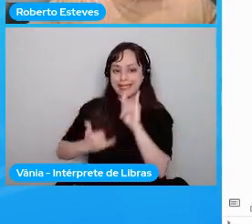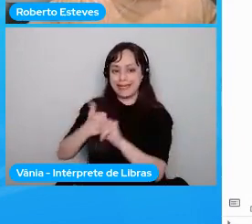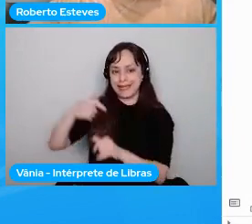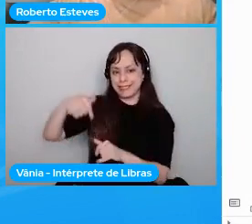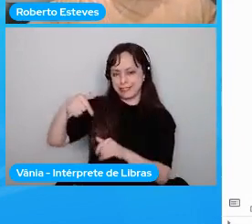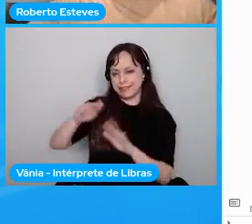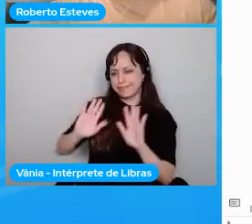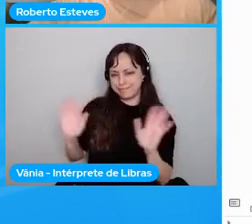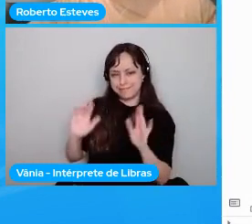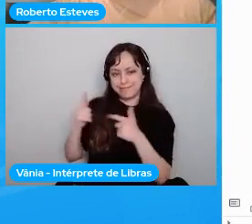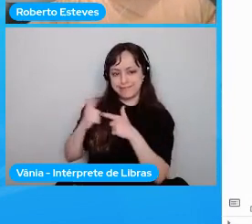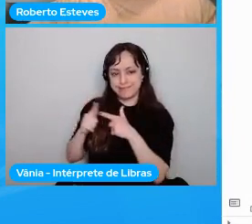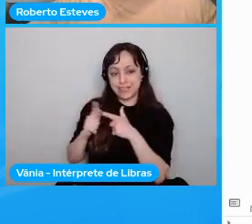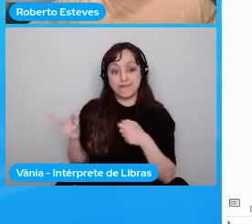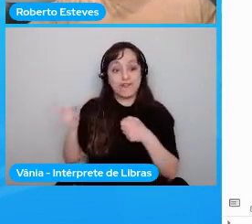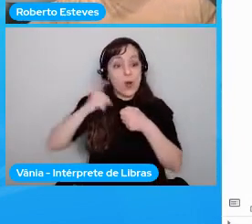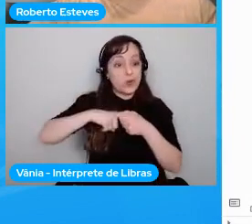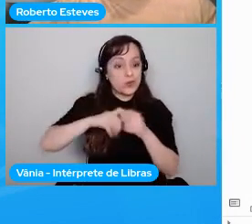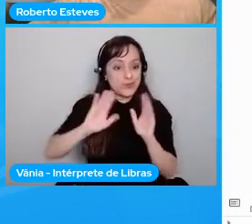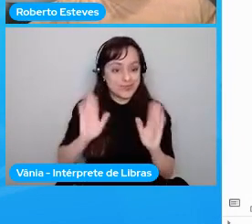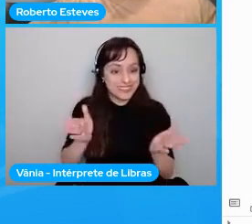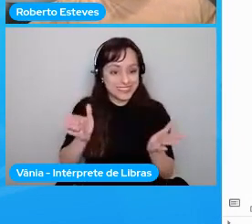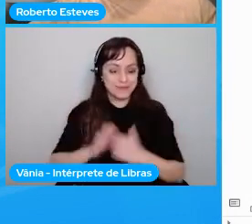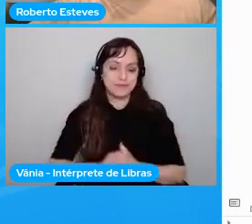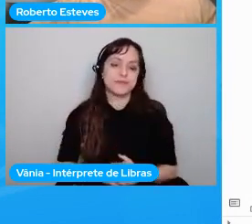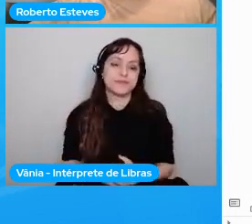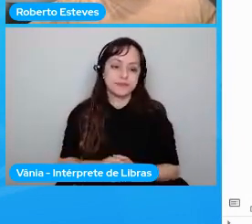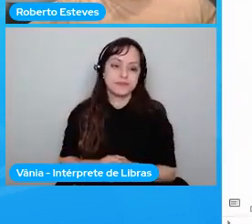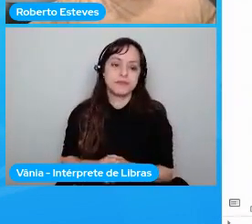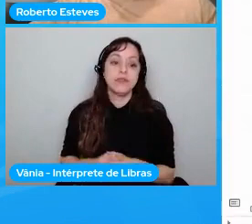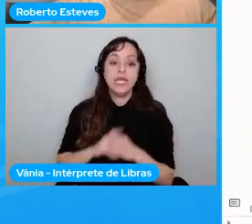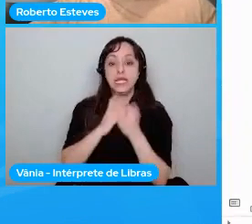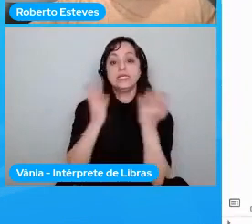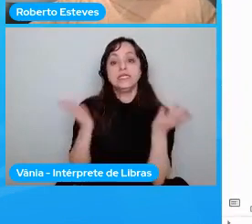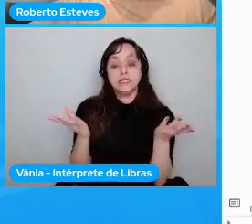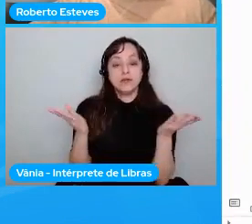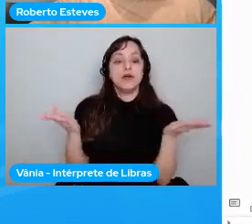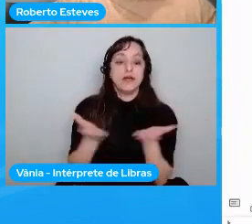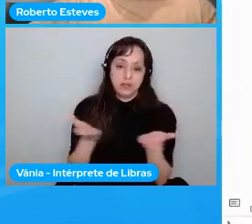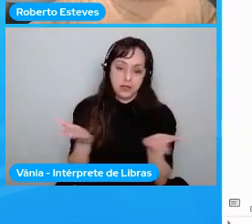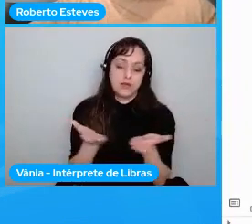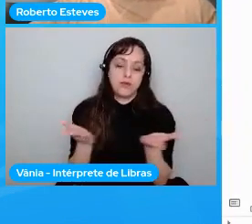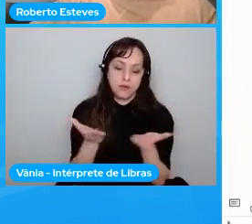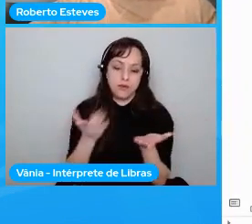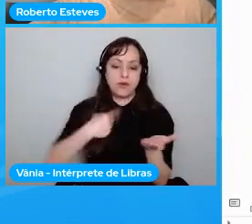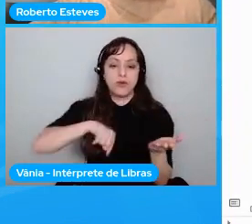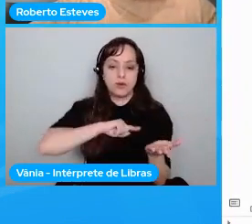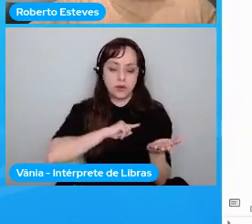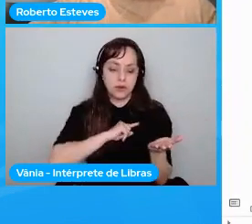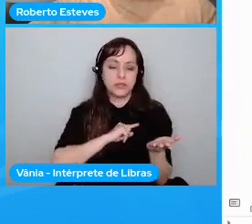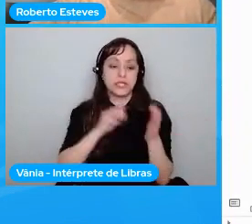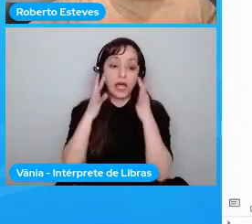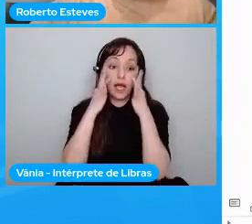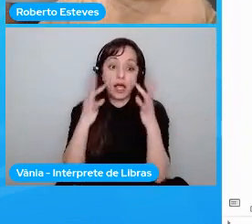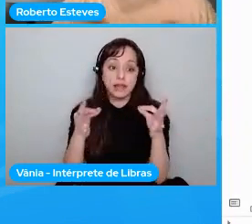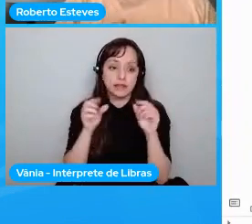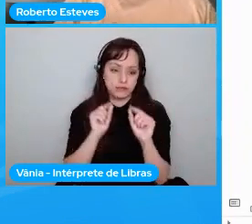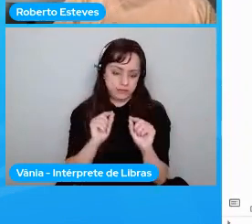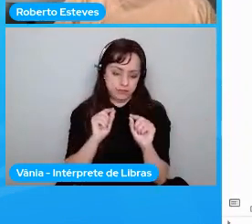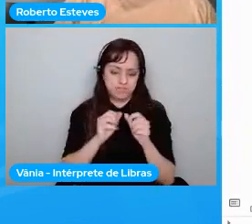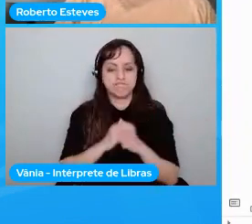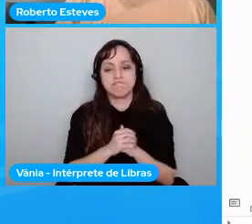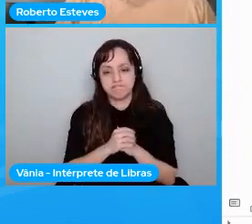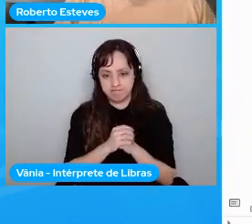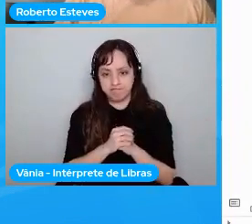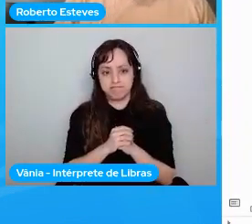vuelta. Entonces, vamos a concentrarnos ahora en analizar ya proveedores.